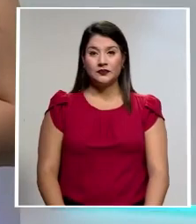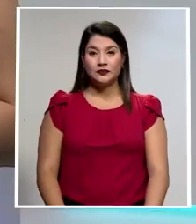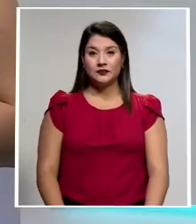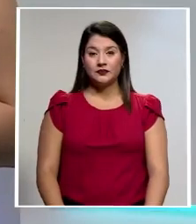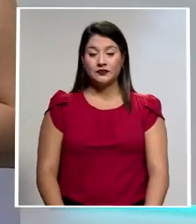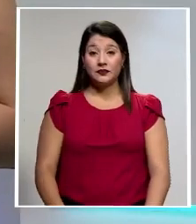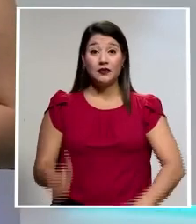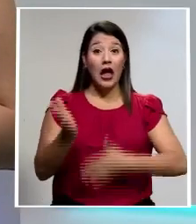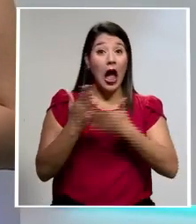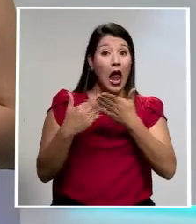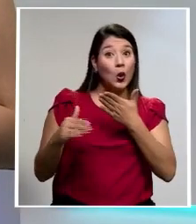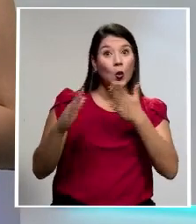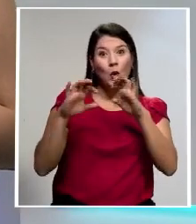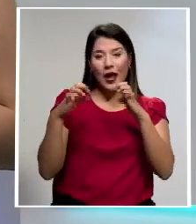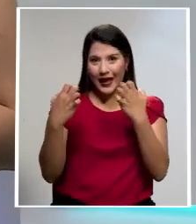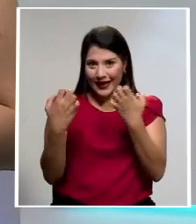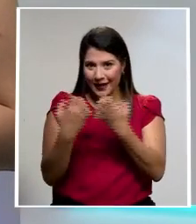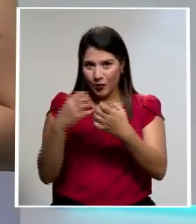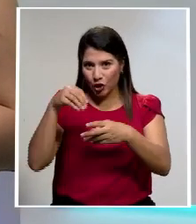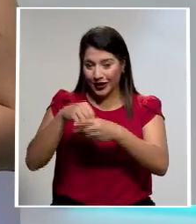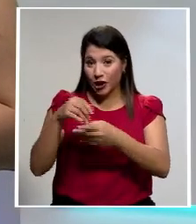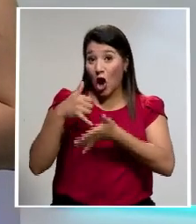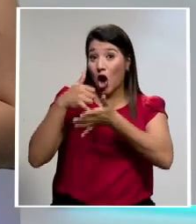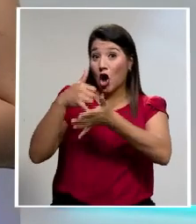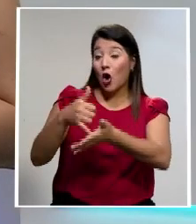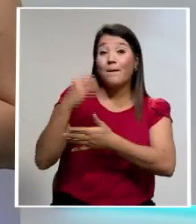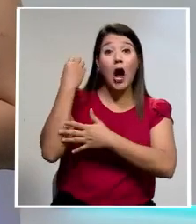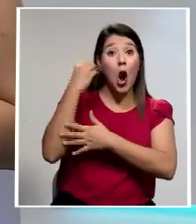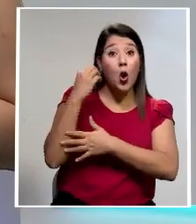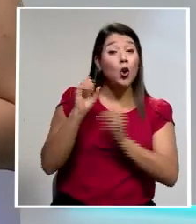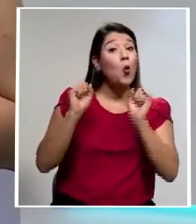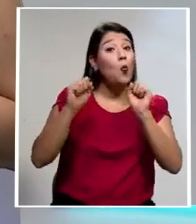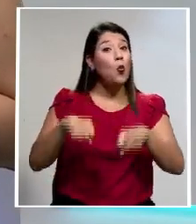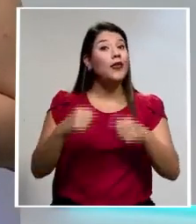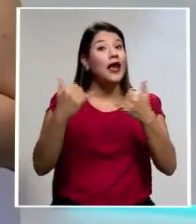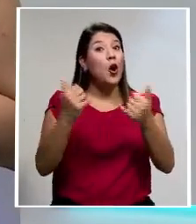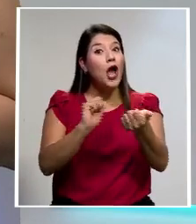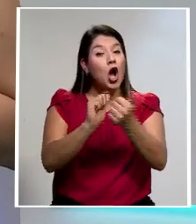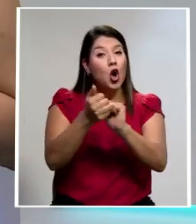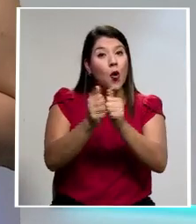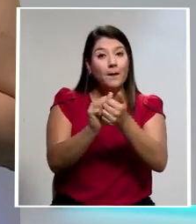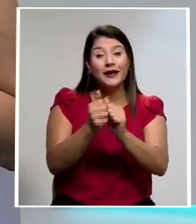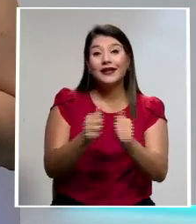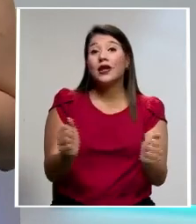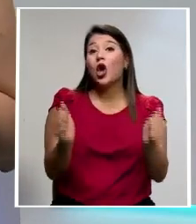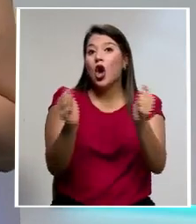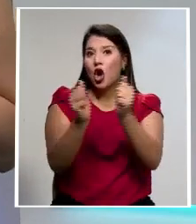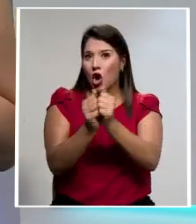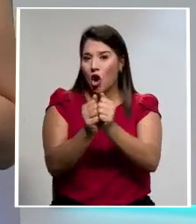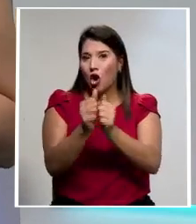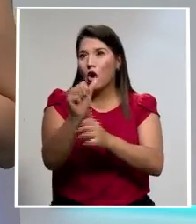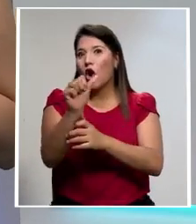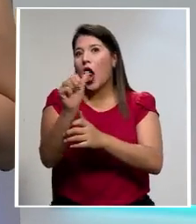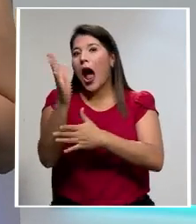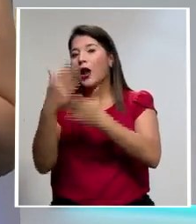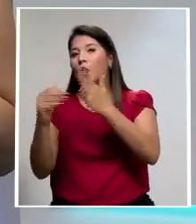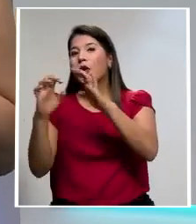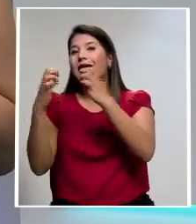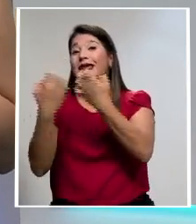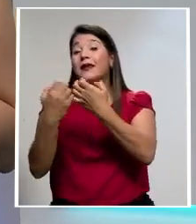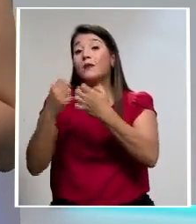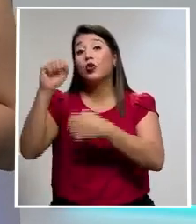Y algunas selecciones de la Copa Oro podrían en este momento competir con el nivel de varias selecciones sudamericanas,